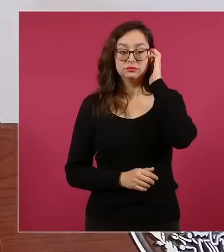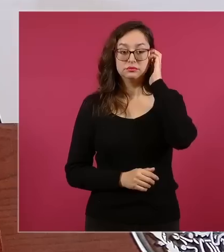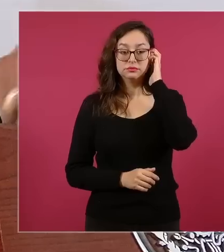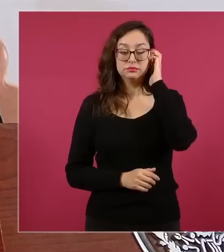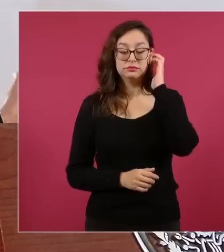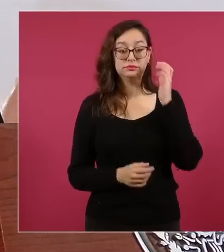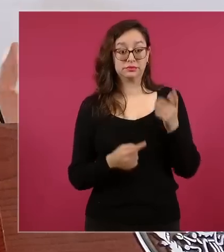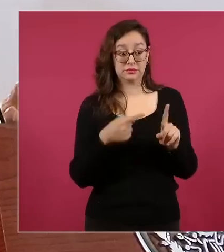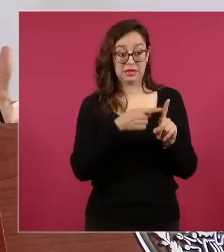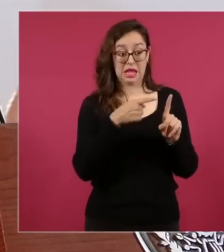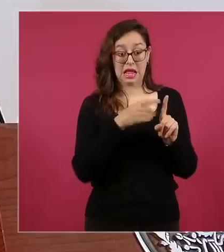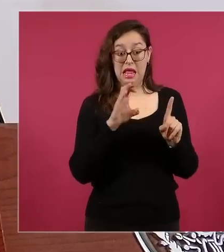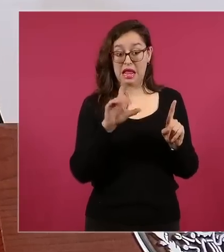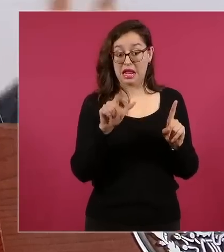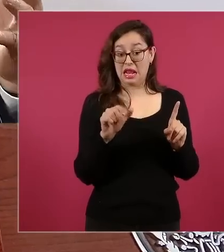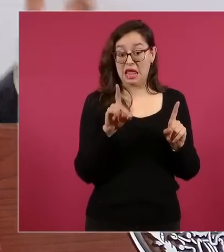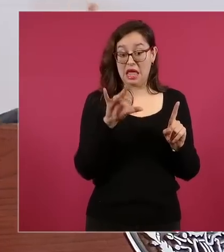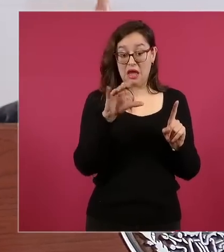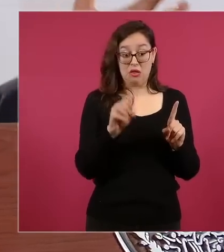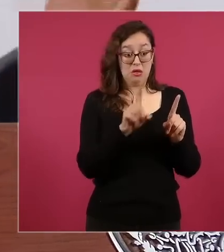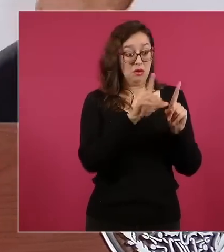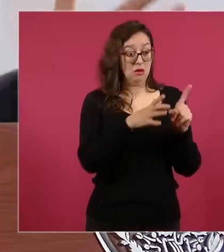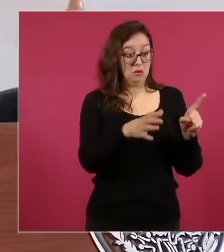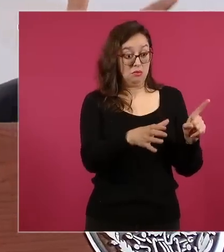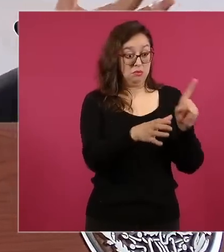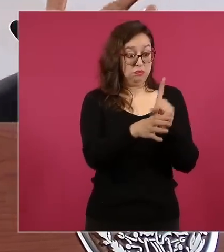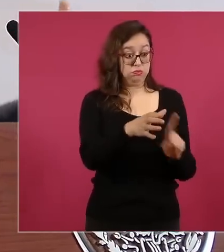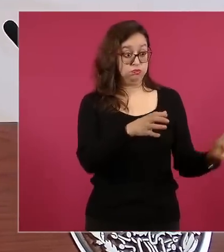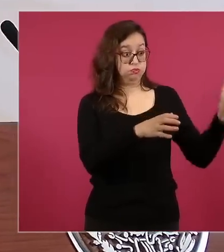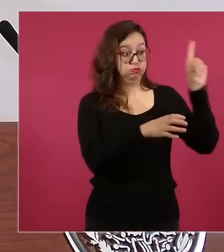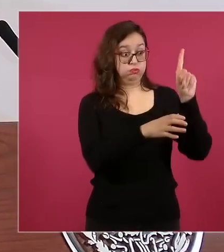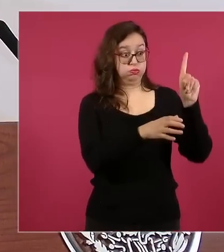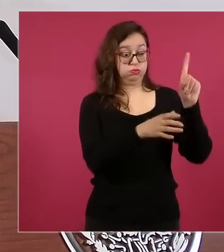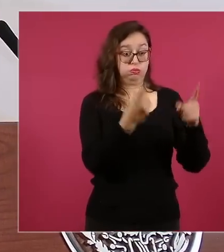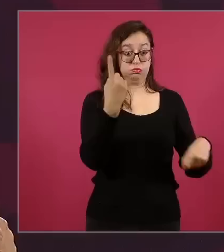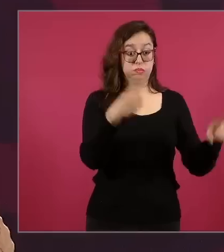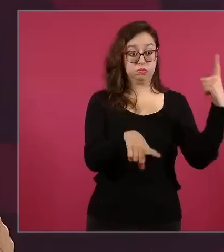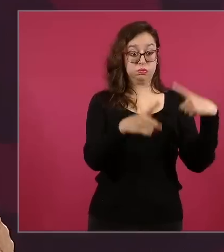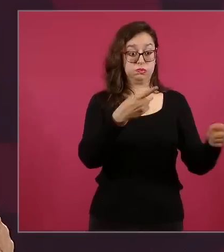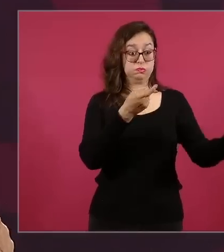dirigiendo a los partidos del bloque conservador,